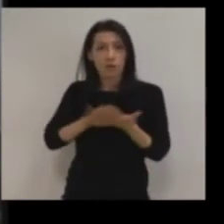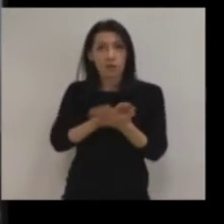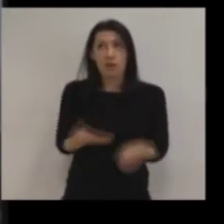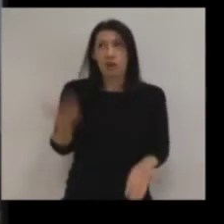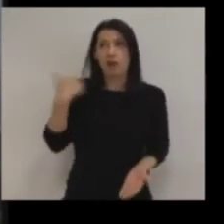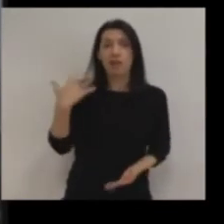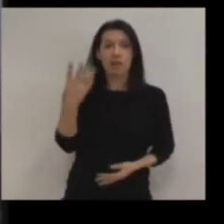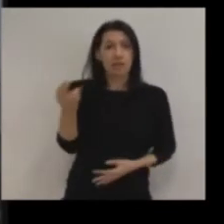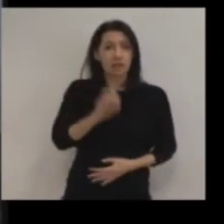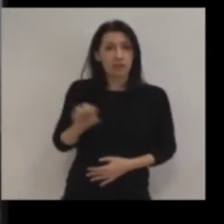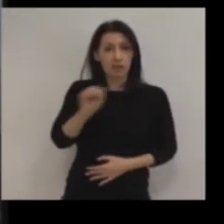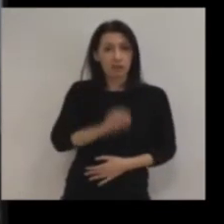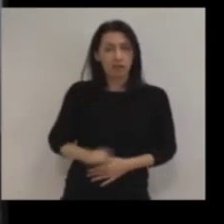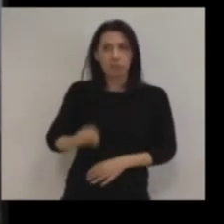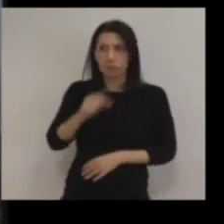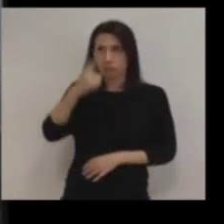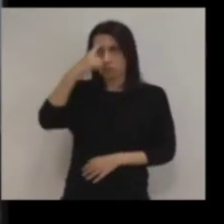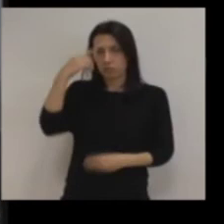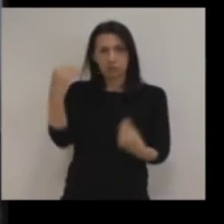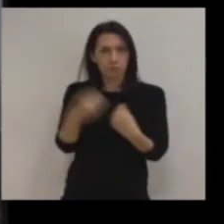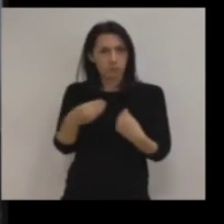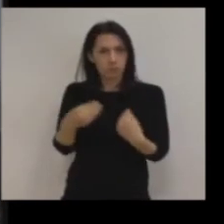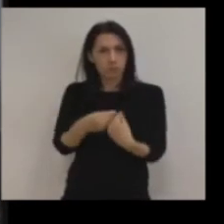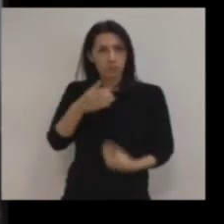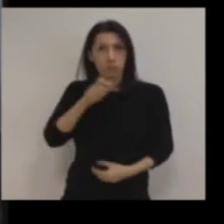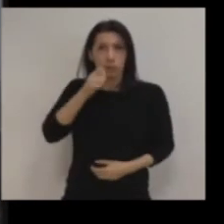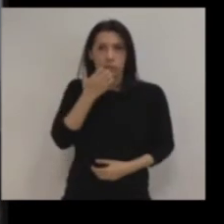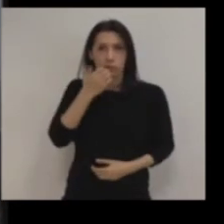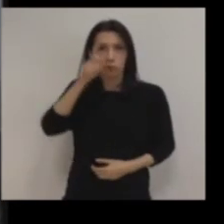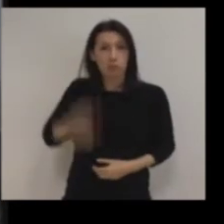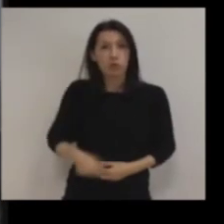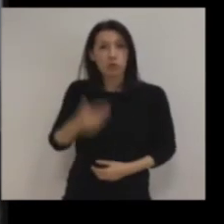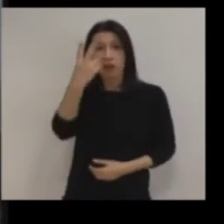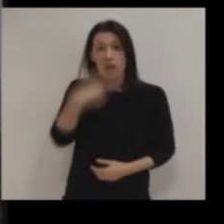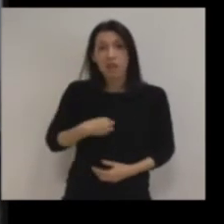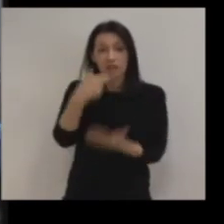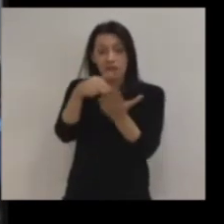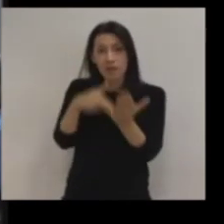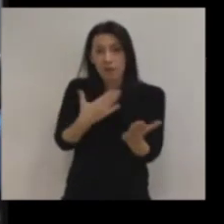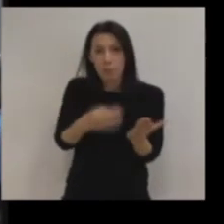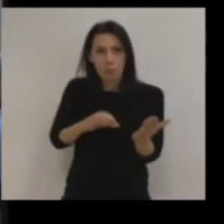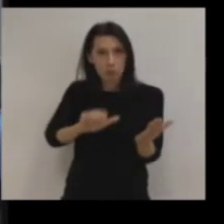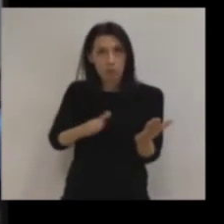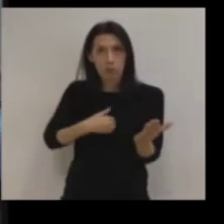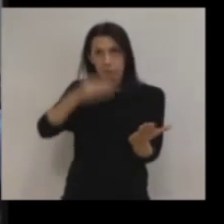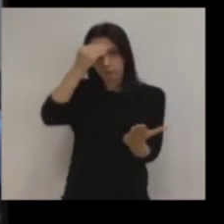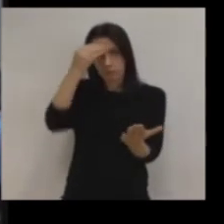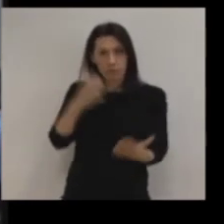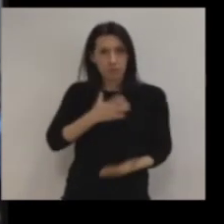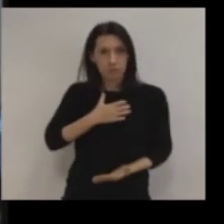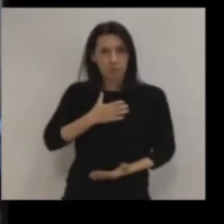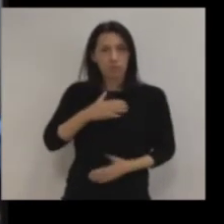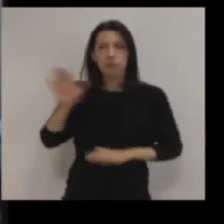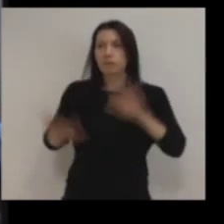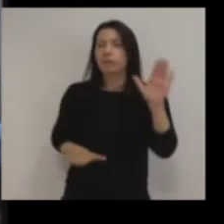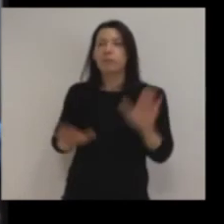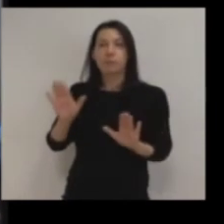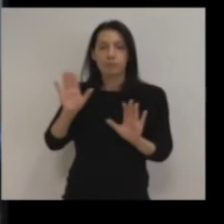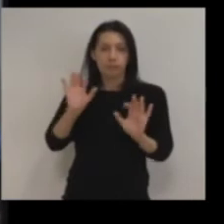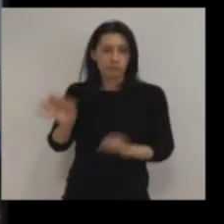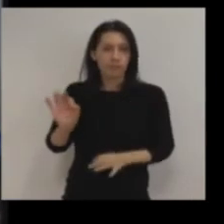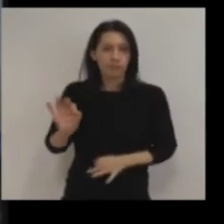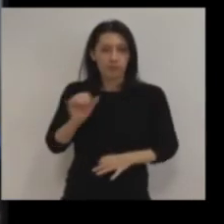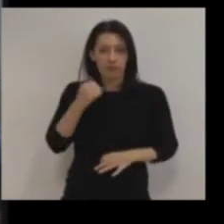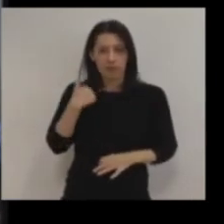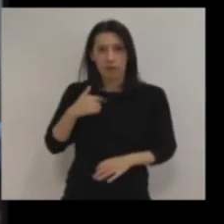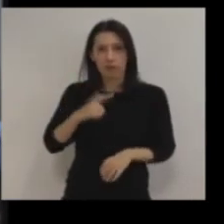30 años era impensable que una persona ciega pudiera leer el BOE. Pero si os parece, Ramón, como va pasando el tiempo, evidentemente tiene... No es